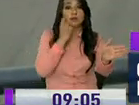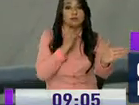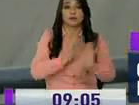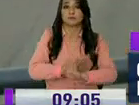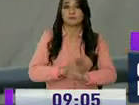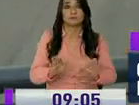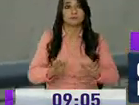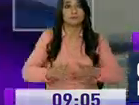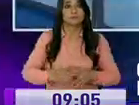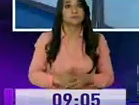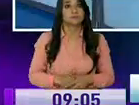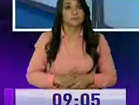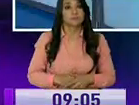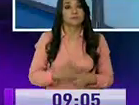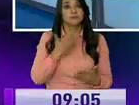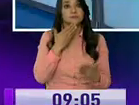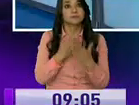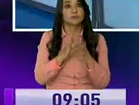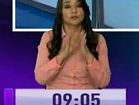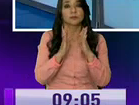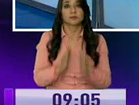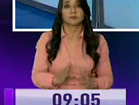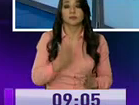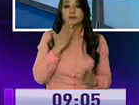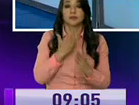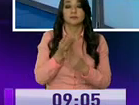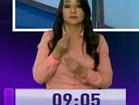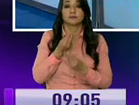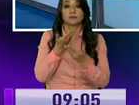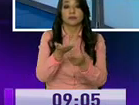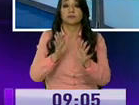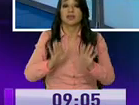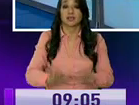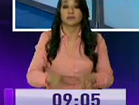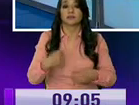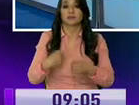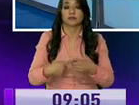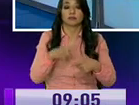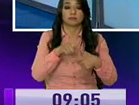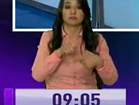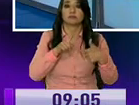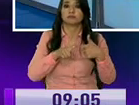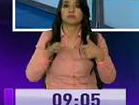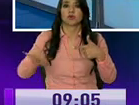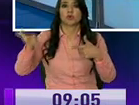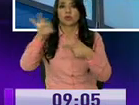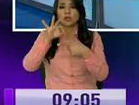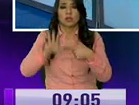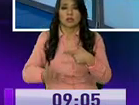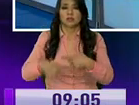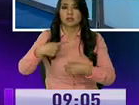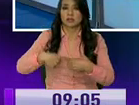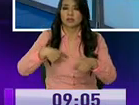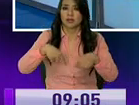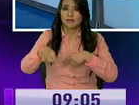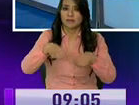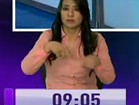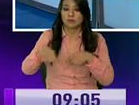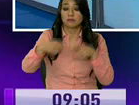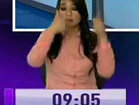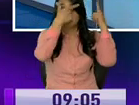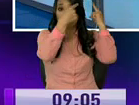Robert, Ali. Gracias, mi querida Andreita. Así están los panoramas en dos puntos que son de alto tráfico, en La Marín y en